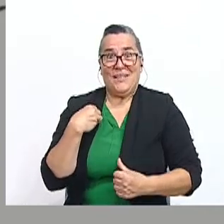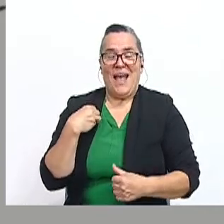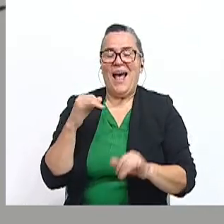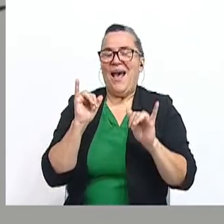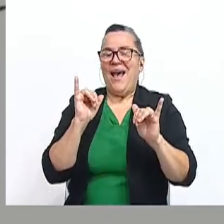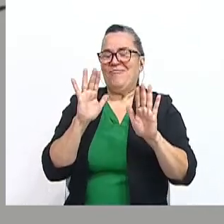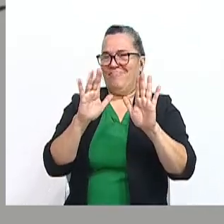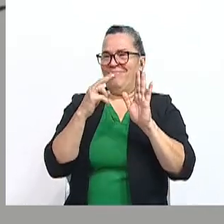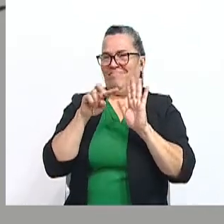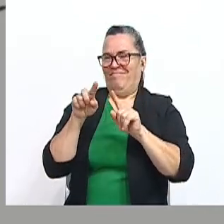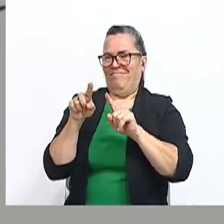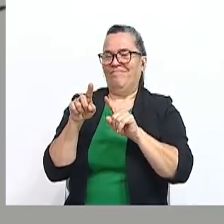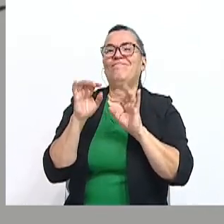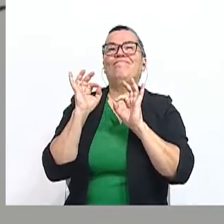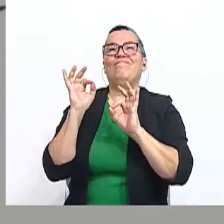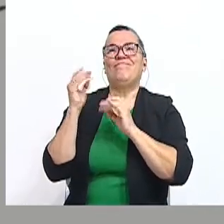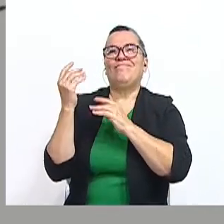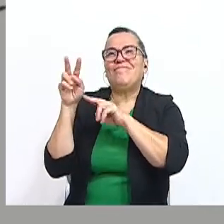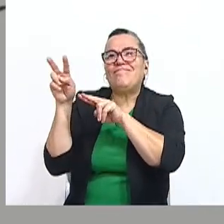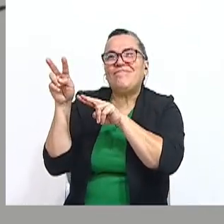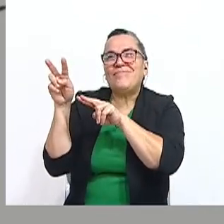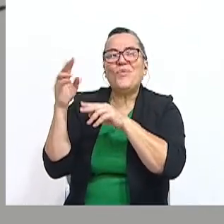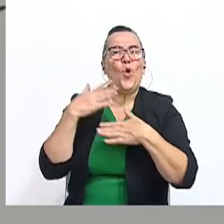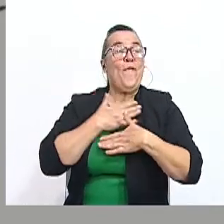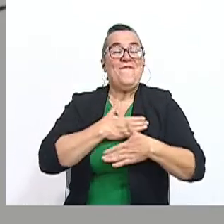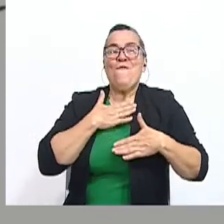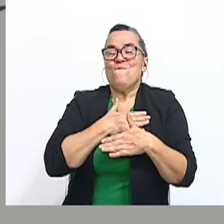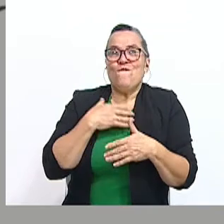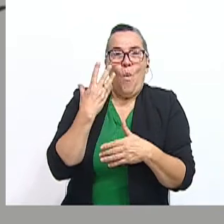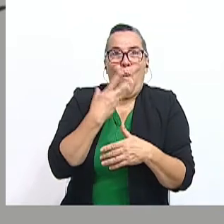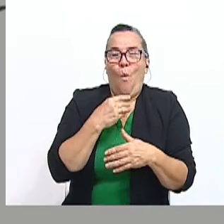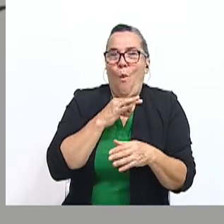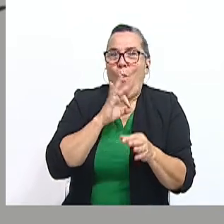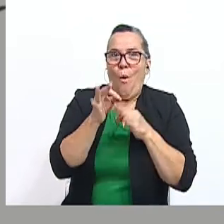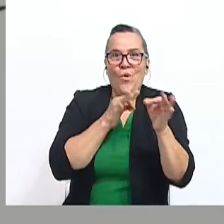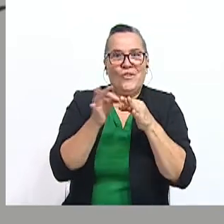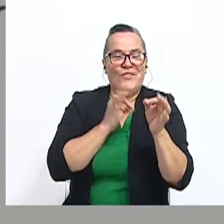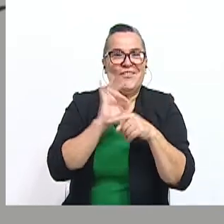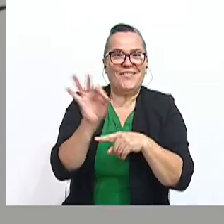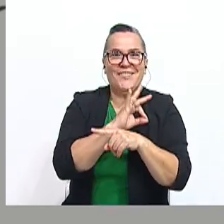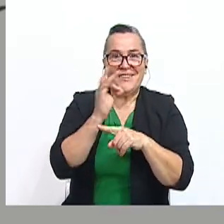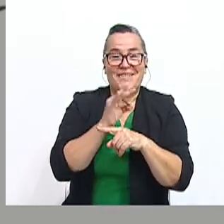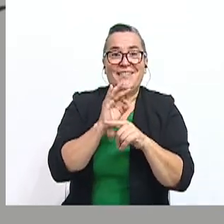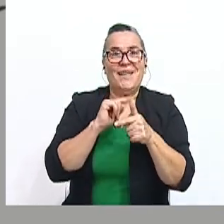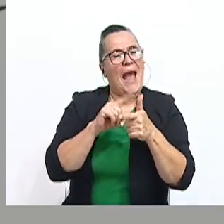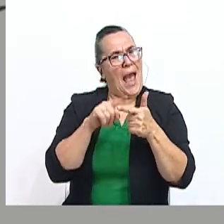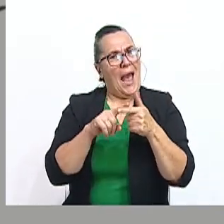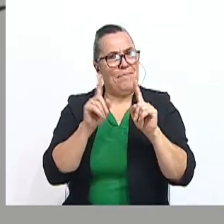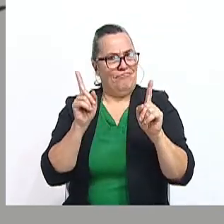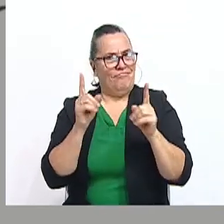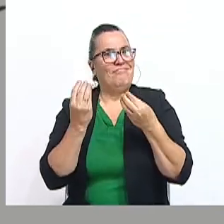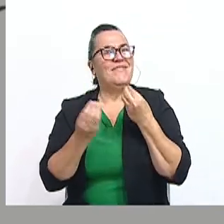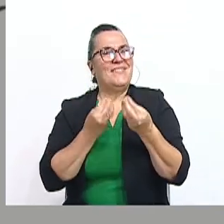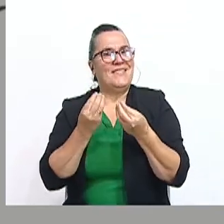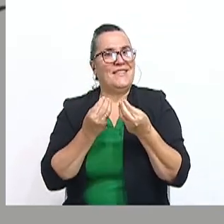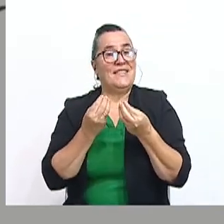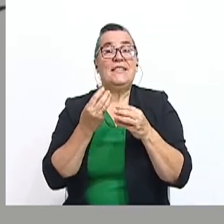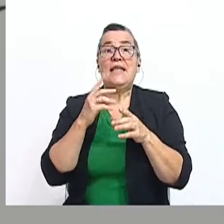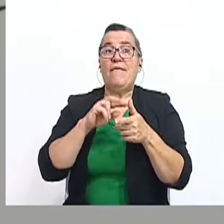Bueno, espero que sí. Yo lo estoy disfrutando muchísimo explicarles esto de la mejor manera posible. Pero bueno, ya vimos